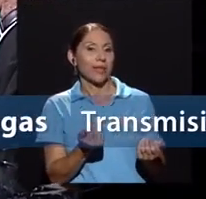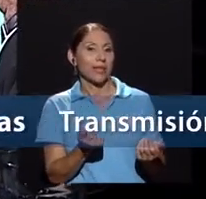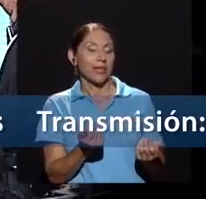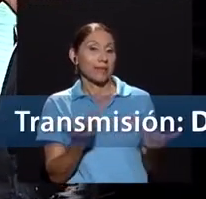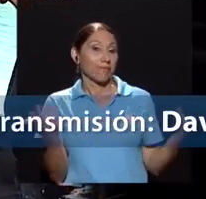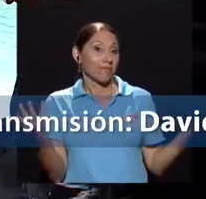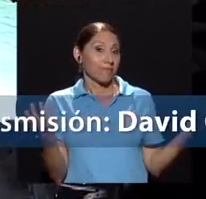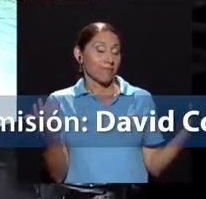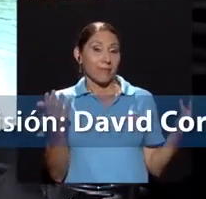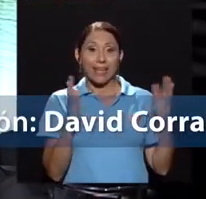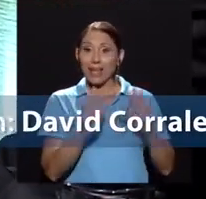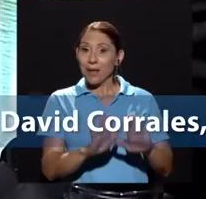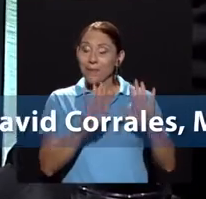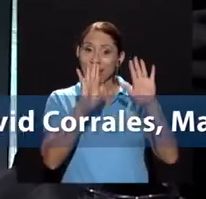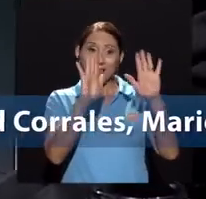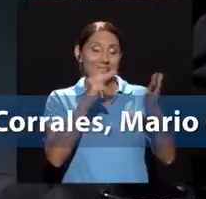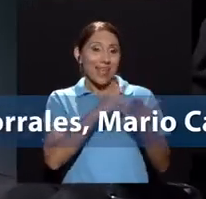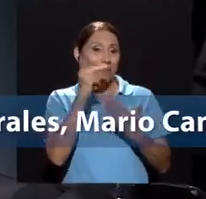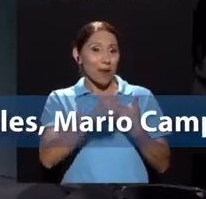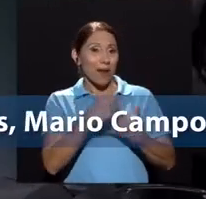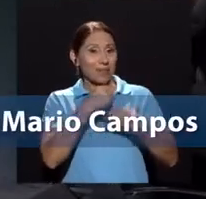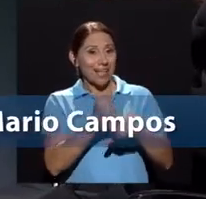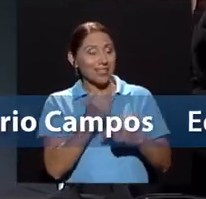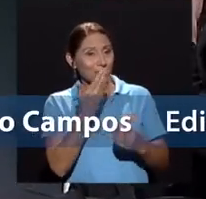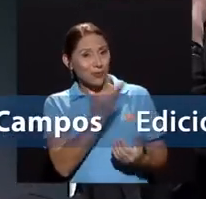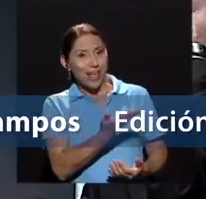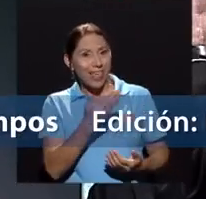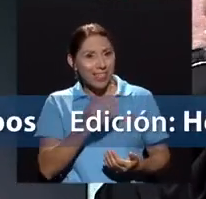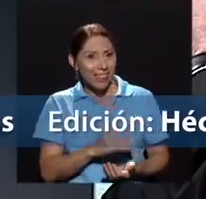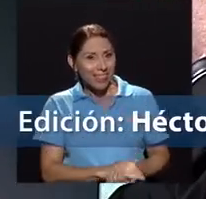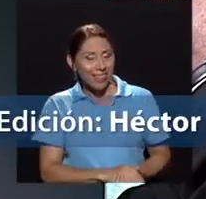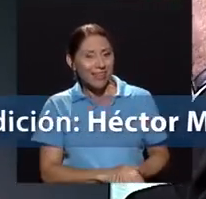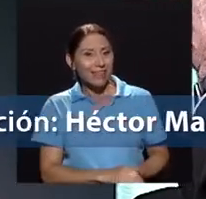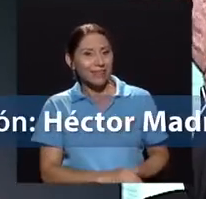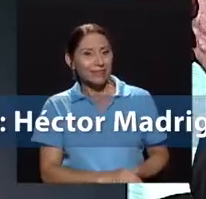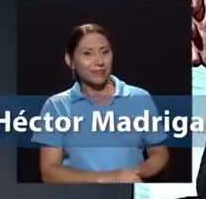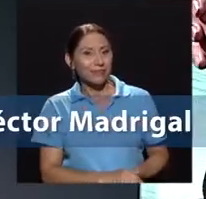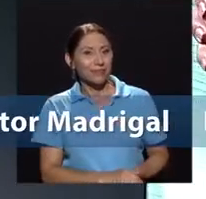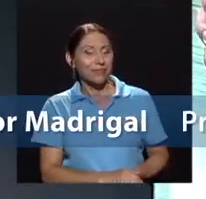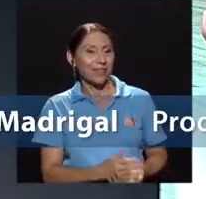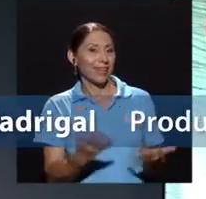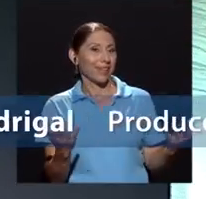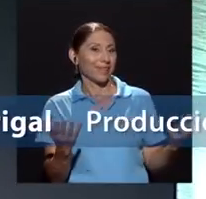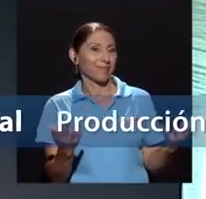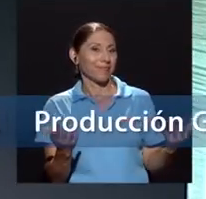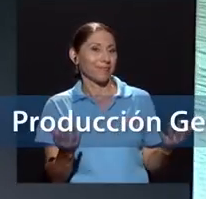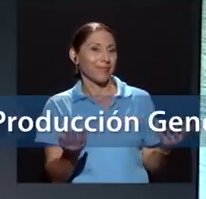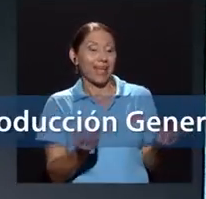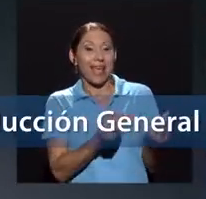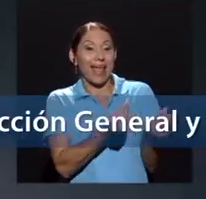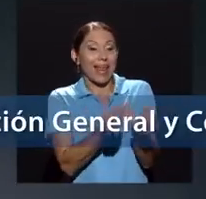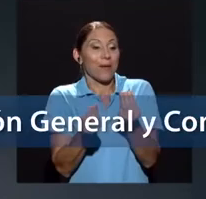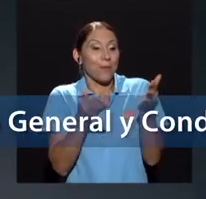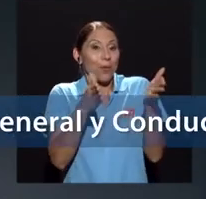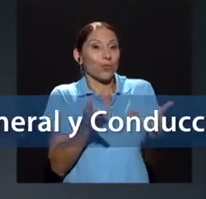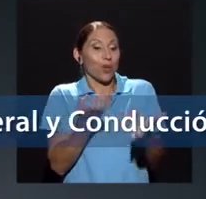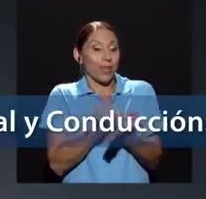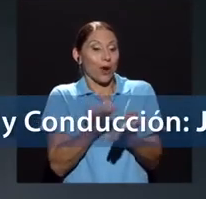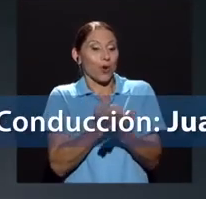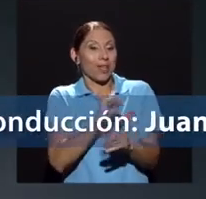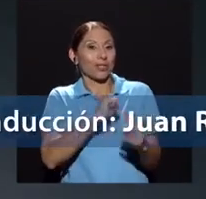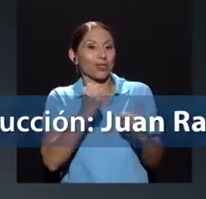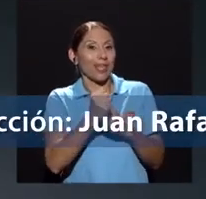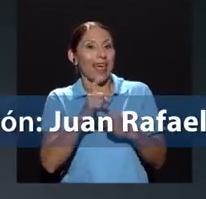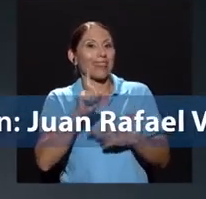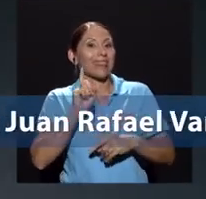qué maravilla programas así usted el productor de economía y sociedad debería pellizcar sino